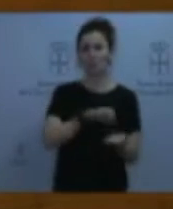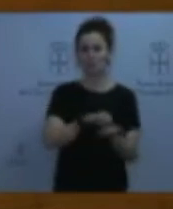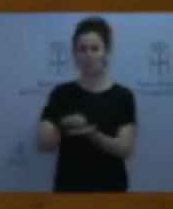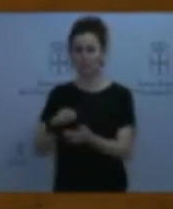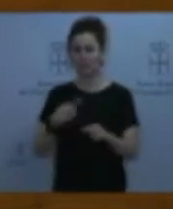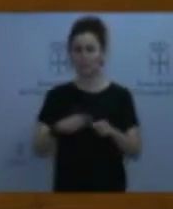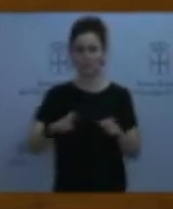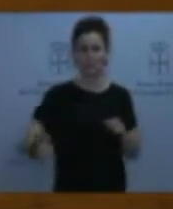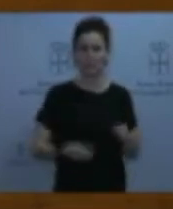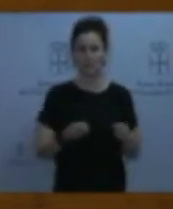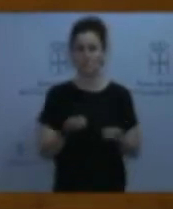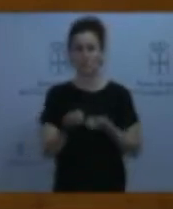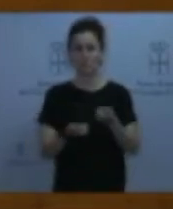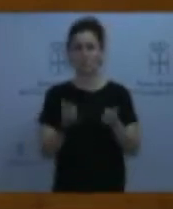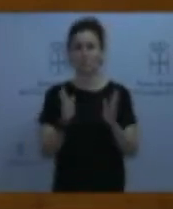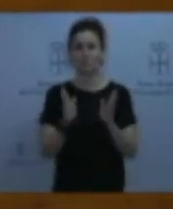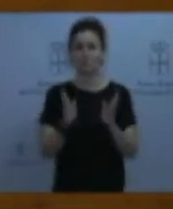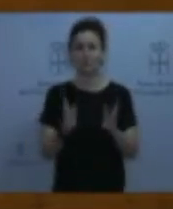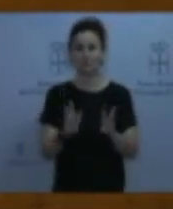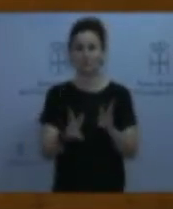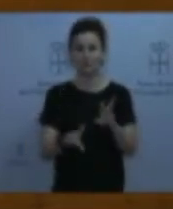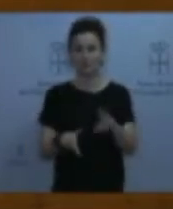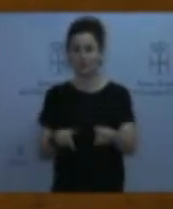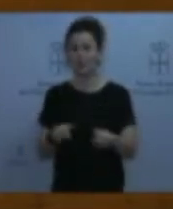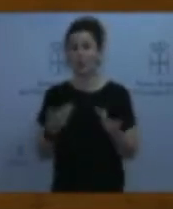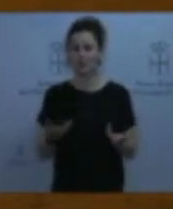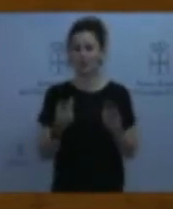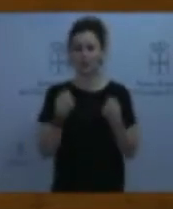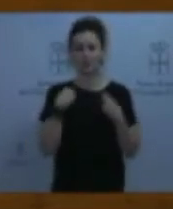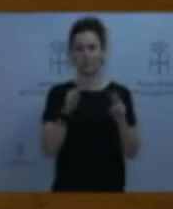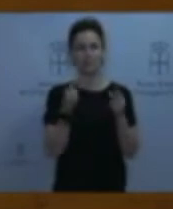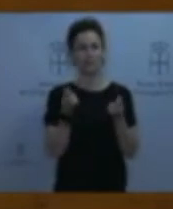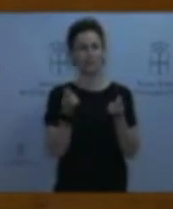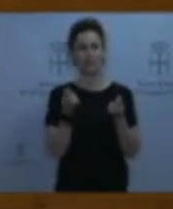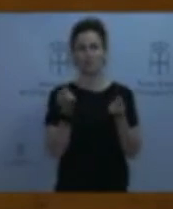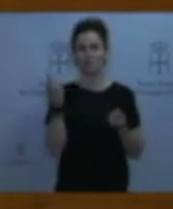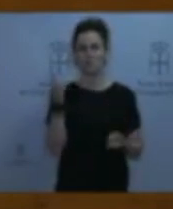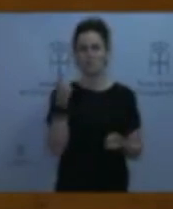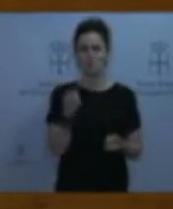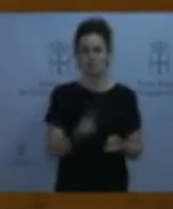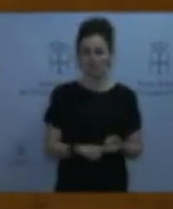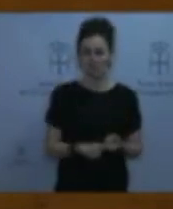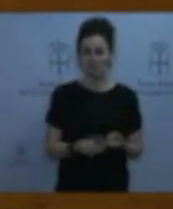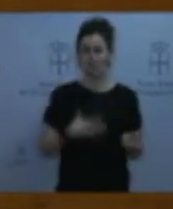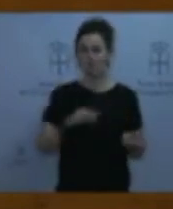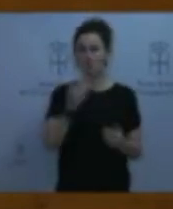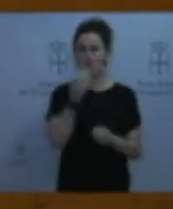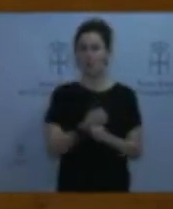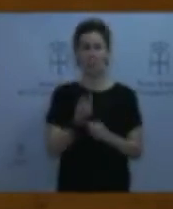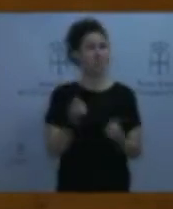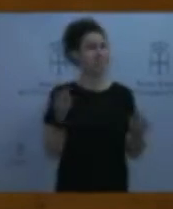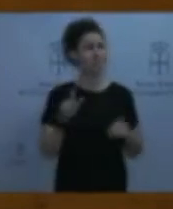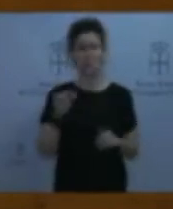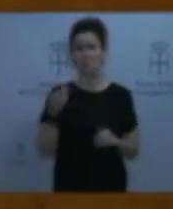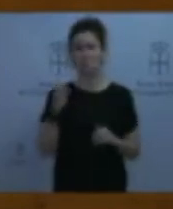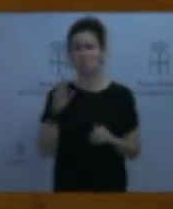poco a poco expoliados, ¿no? Y eso llevaría a pensar como que ha desaparecido el dinero, ¿no? Como si igual es que Cajastur no tiene dinero, que Liberbank no tiene